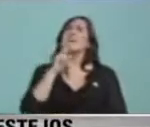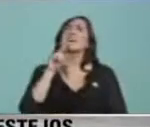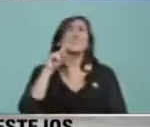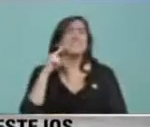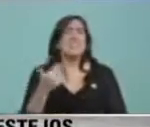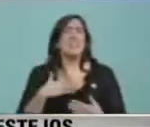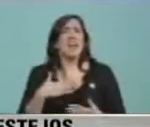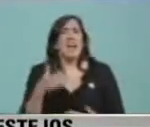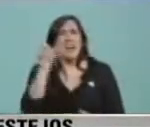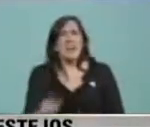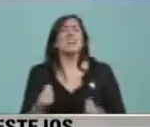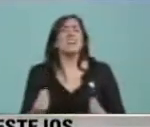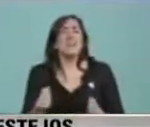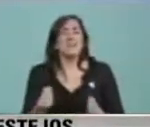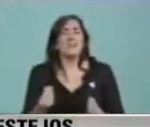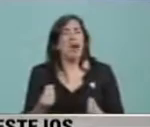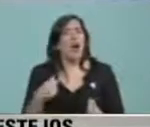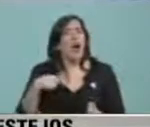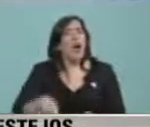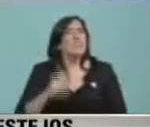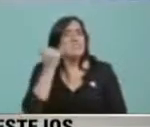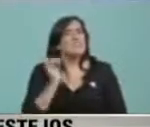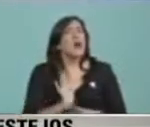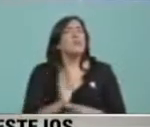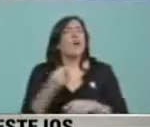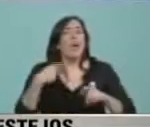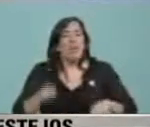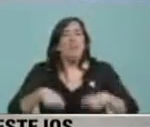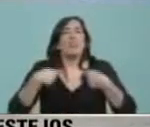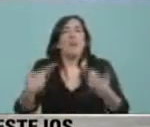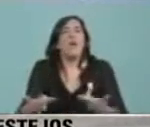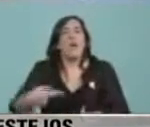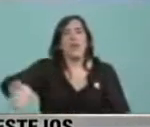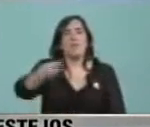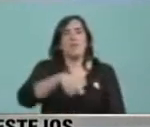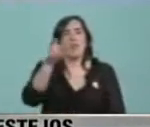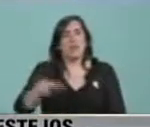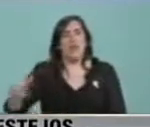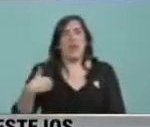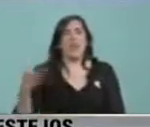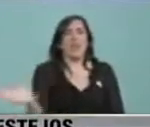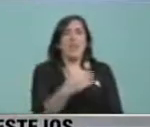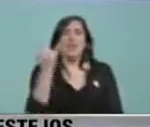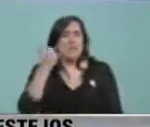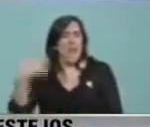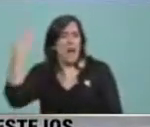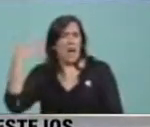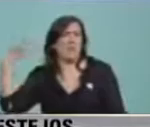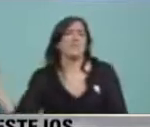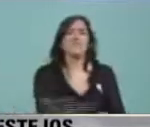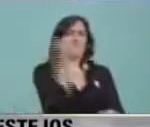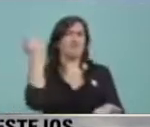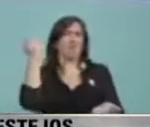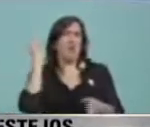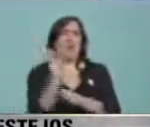Le hemos devuelto a los argentinos la patria que le habían arrebatado.